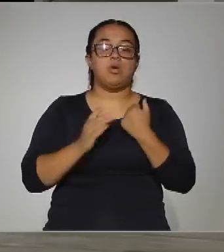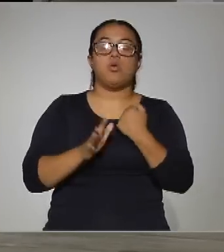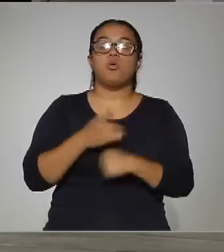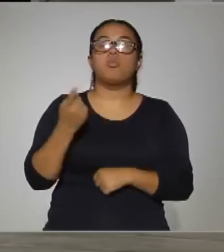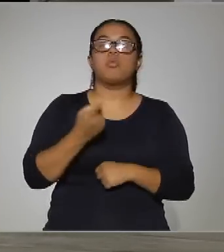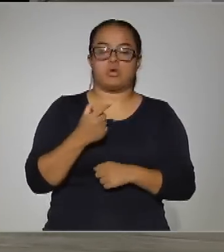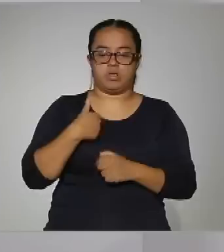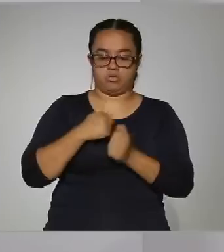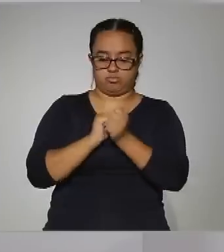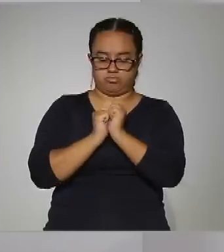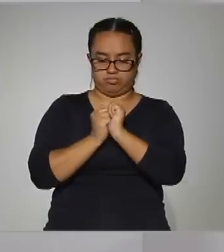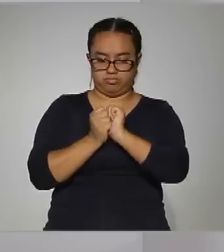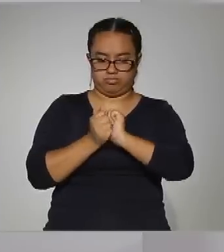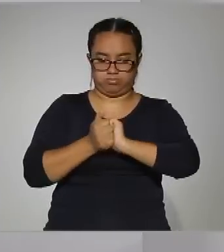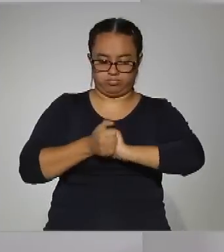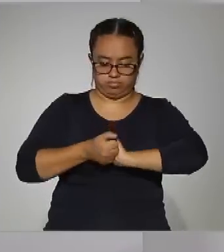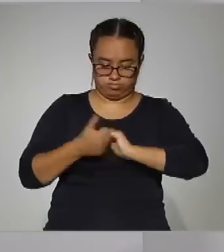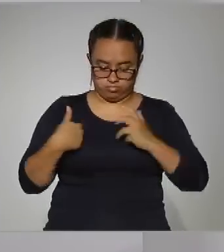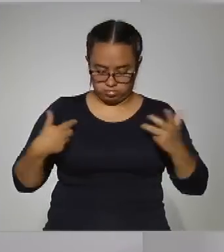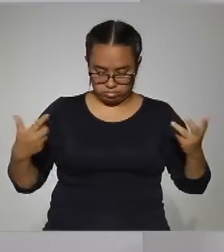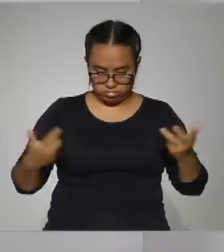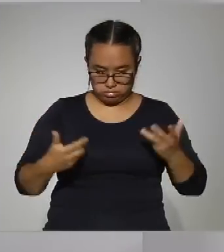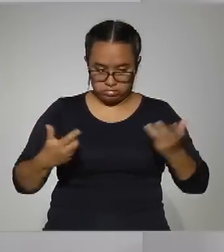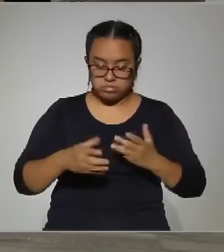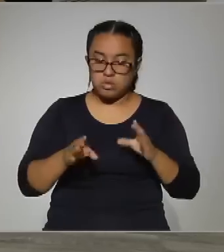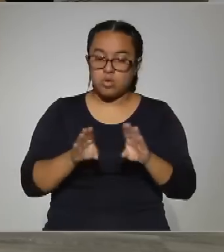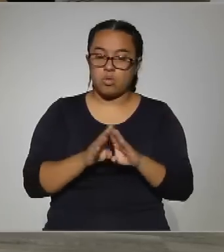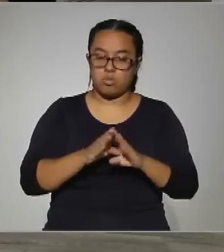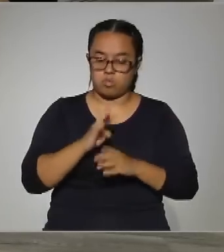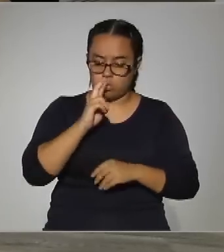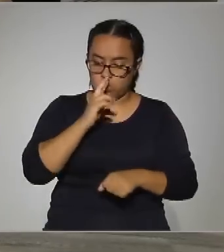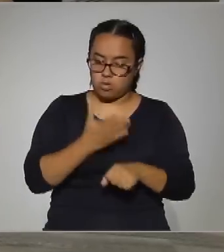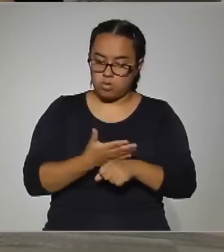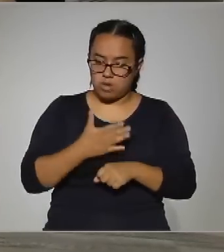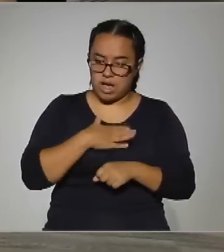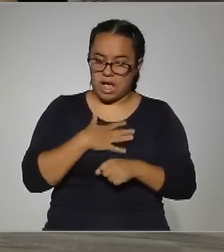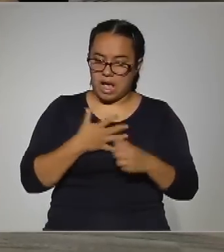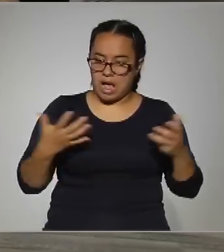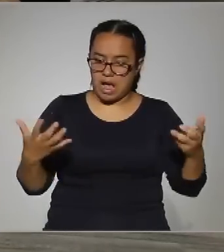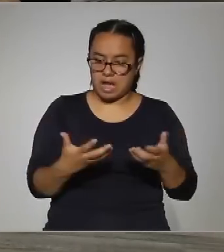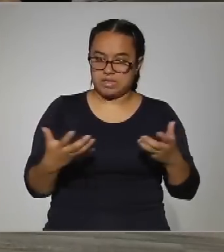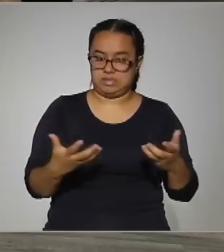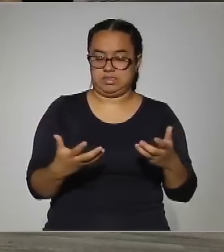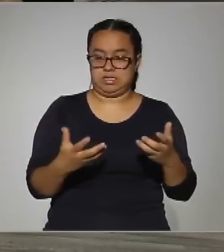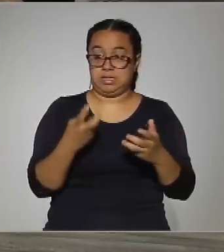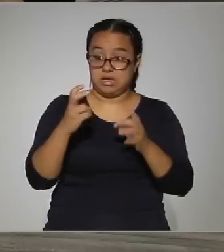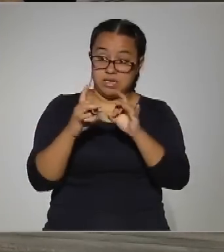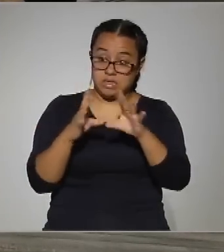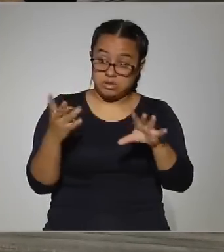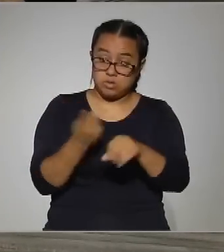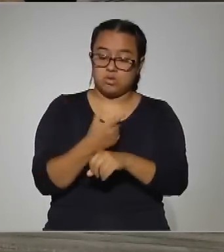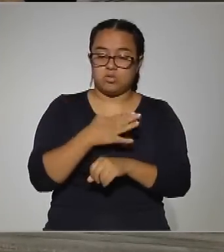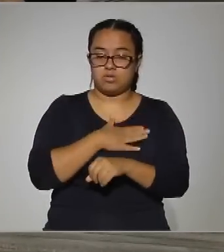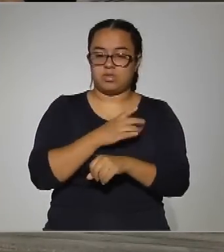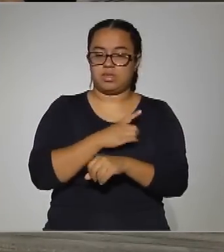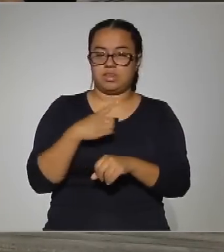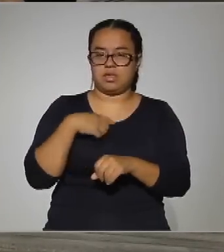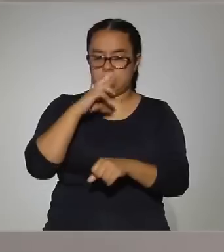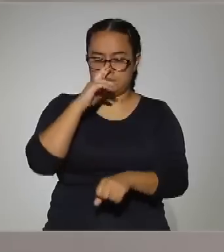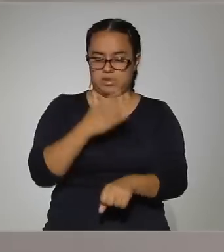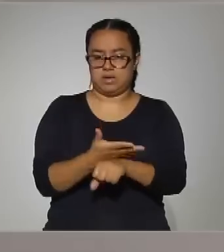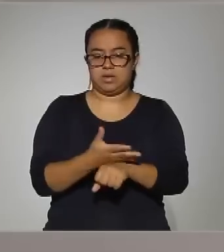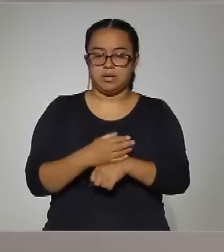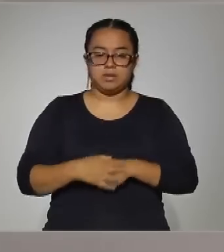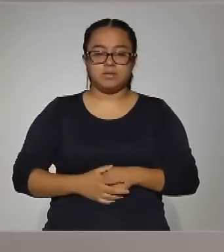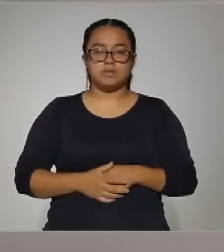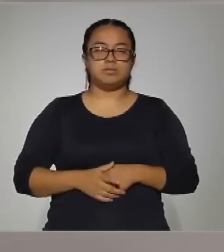la transformación que logro a través de hacerme cargo y de ser responsable de eso ocurrido, ¿no? Porque un poco lo